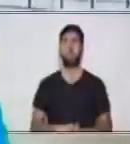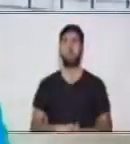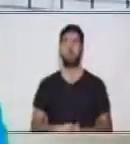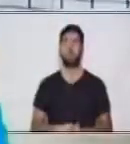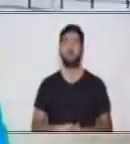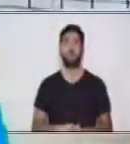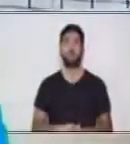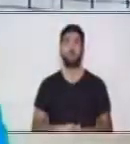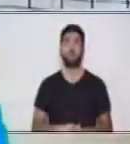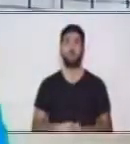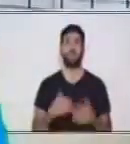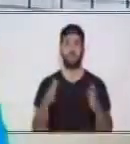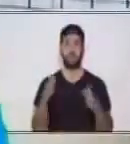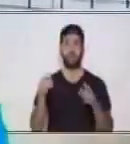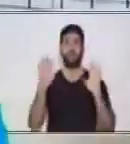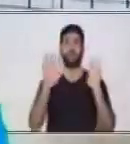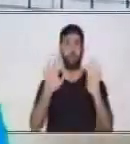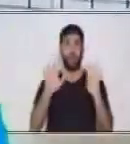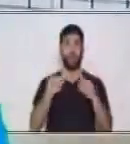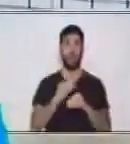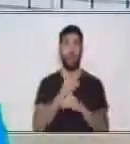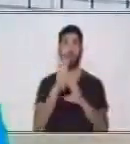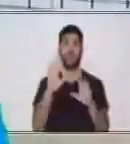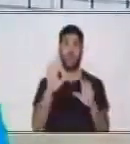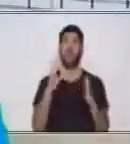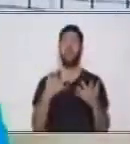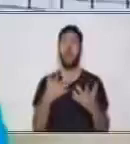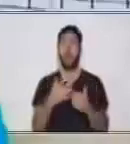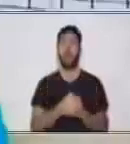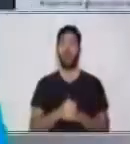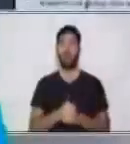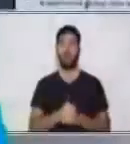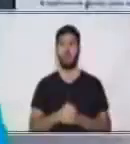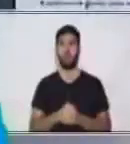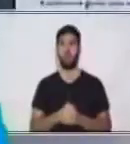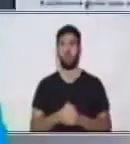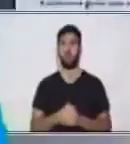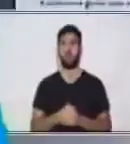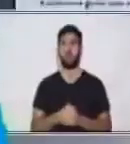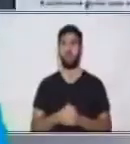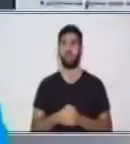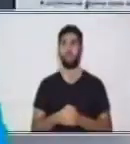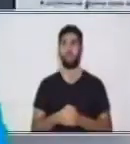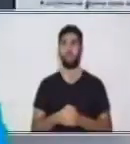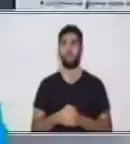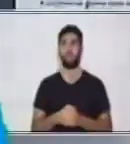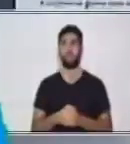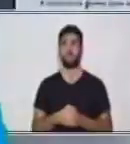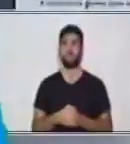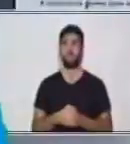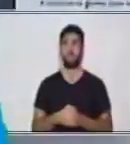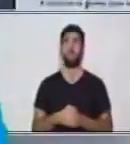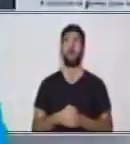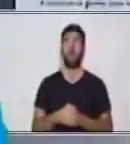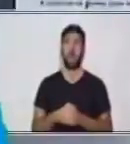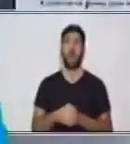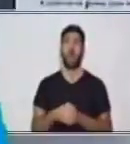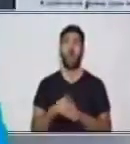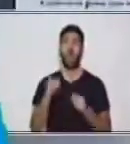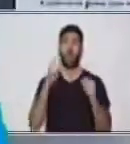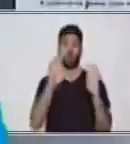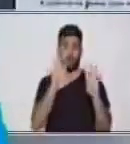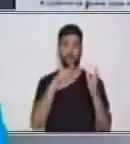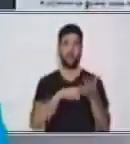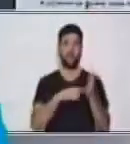Muy bien, a las 9 de la mañana, tenemos acá nuestro horario, a las 9 de la mañana, estuvo a